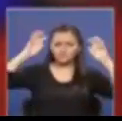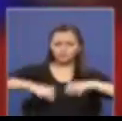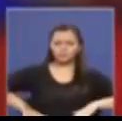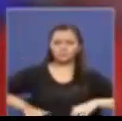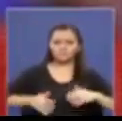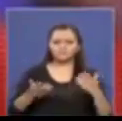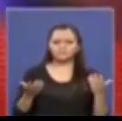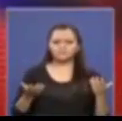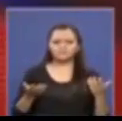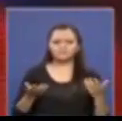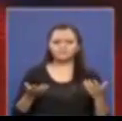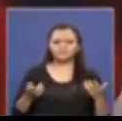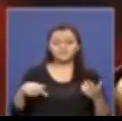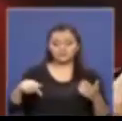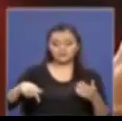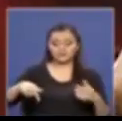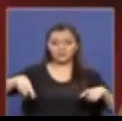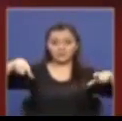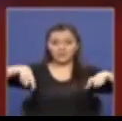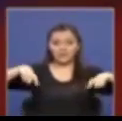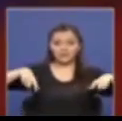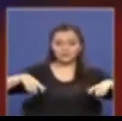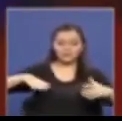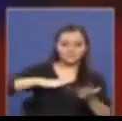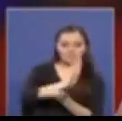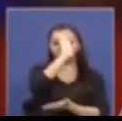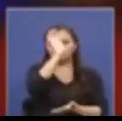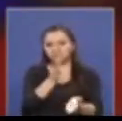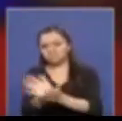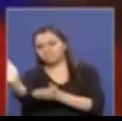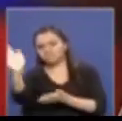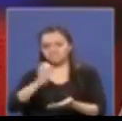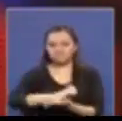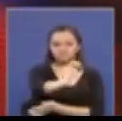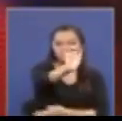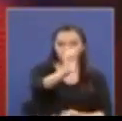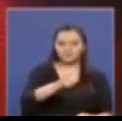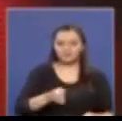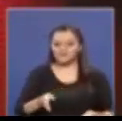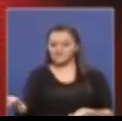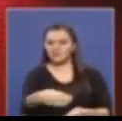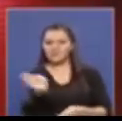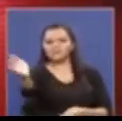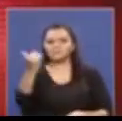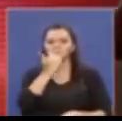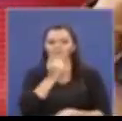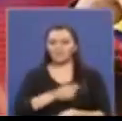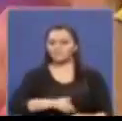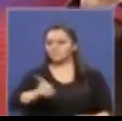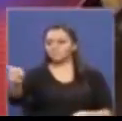defenderse. La cancha resbaladiza, hay imprecisión en los pases, etc. Entonces,